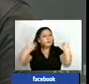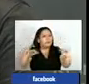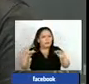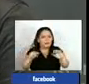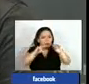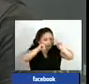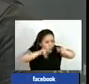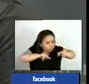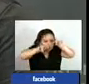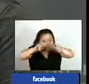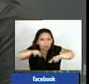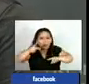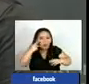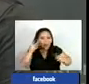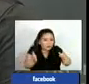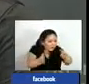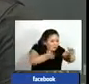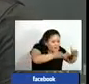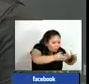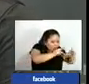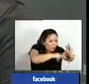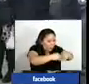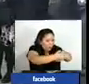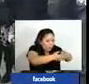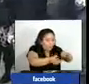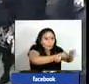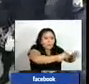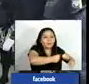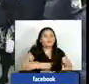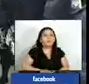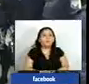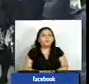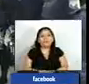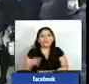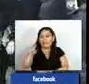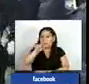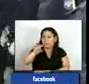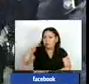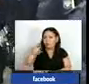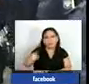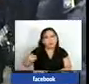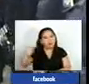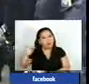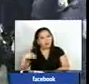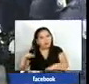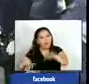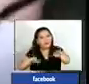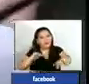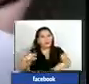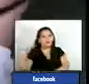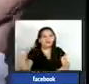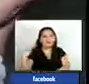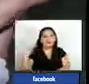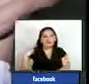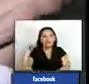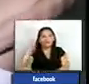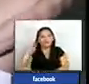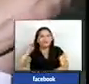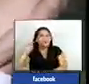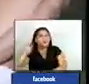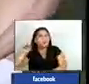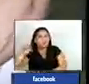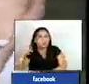fue de forma aislada dentro del mismo centro penitenciario. Hace algunas semanas, centros penales reportó que 943 pacientes